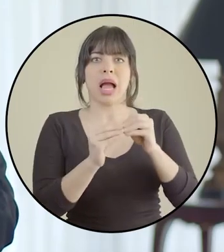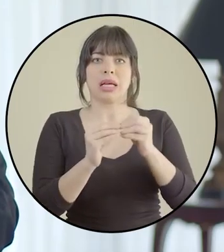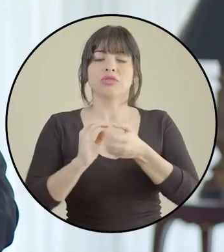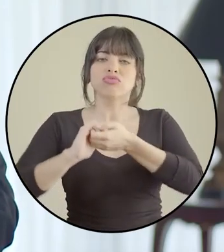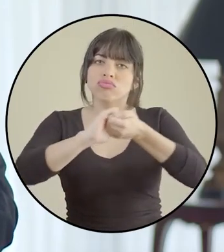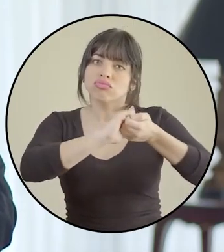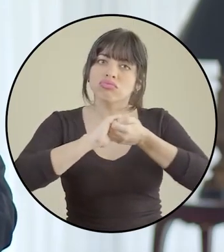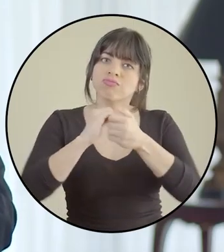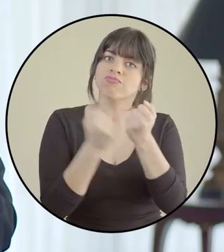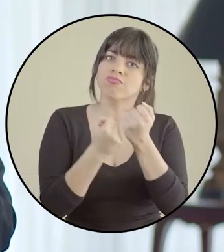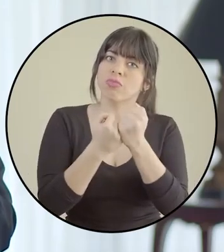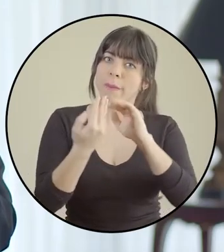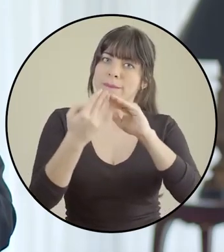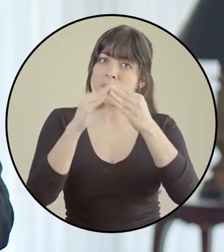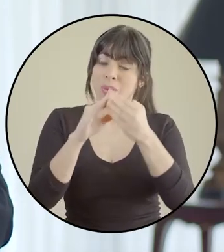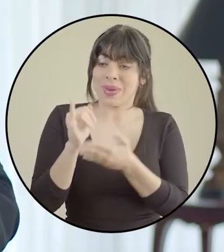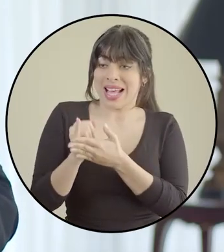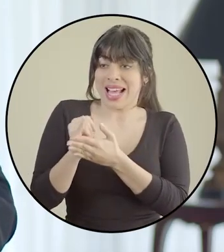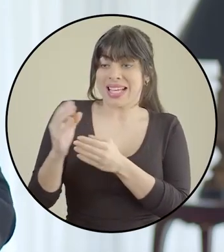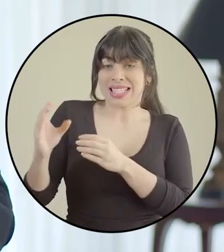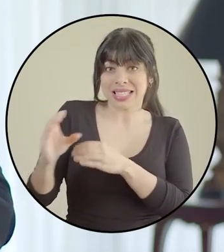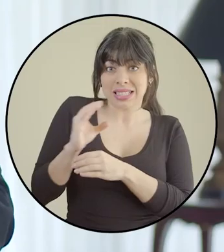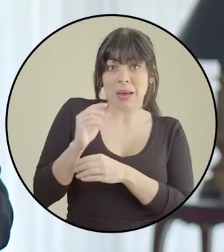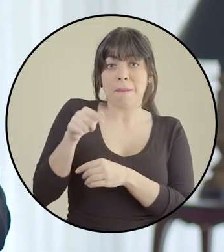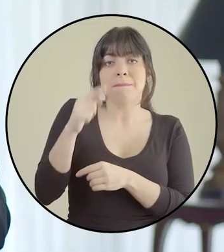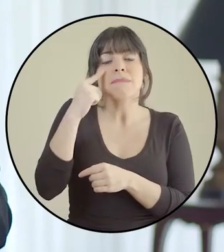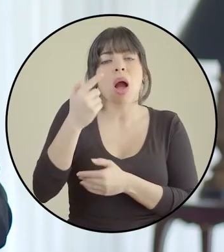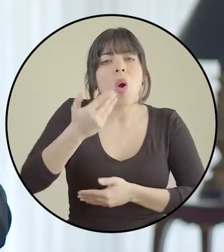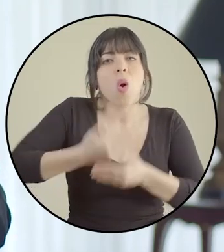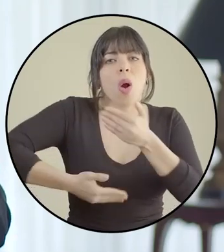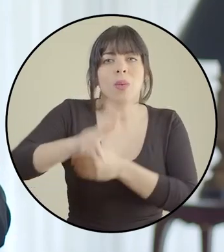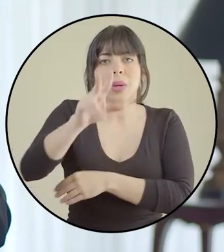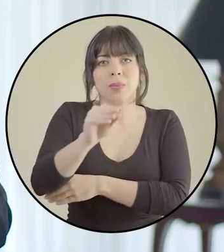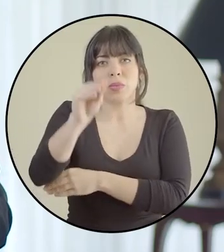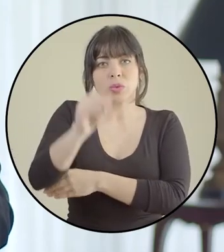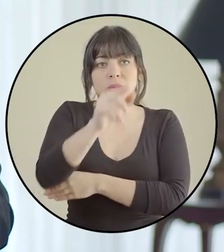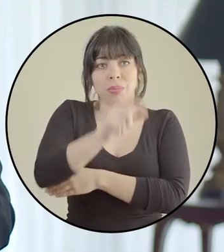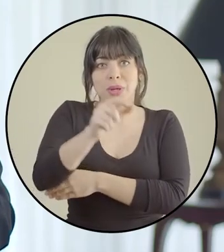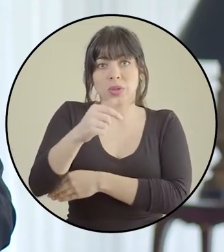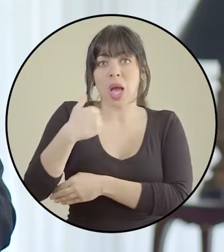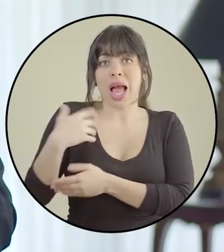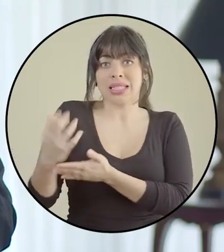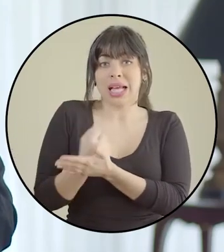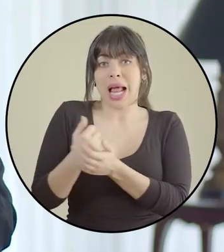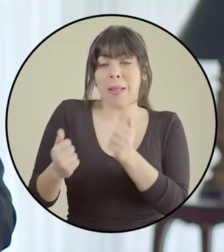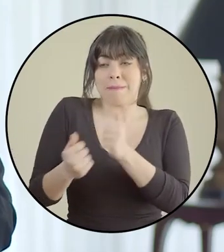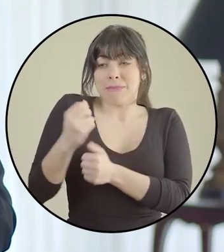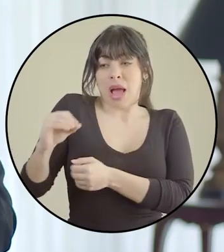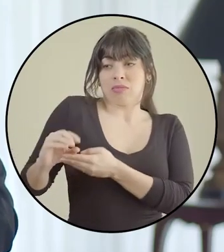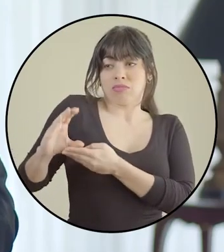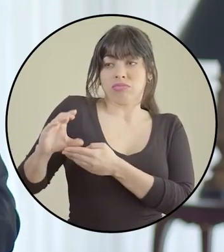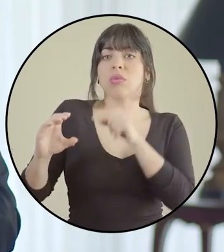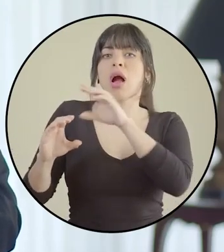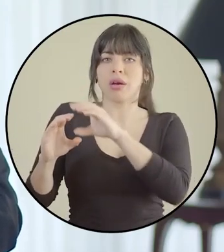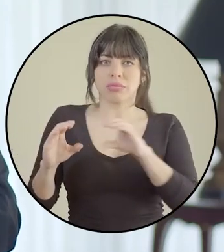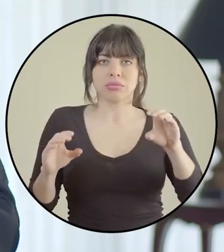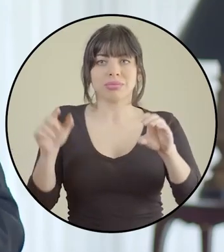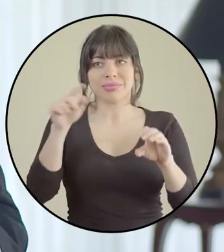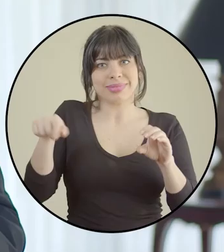solidariamente con el pueblo. Este tributo solo aumentará la colaboración para el 3% de los asalariados con mayores ingresos.